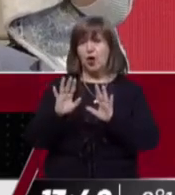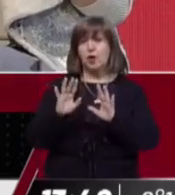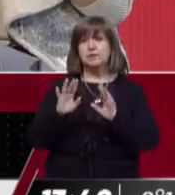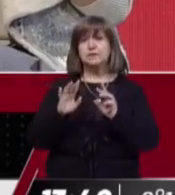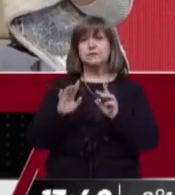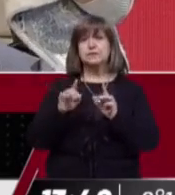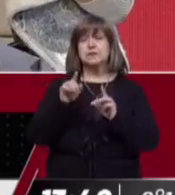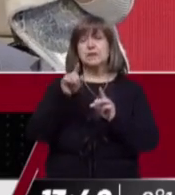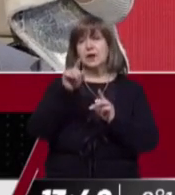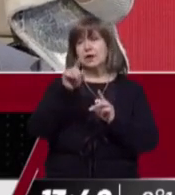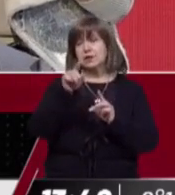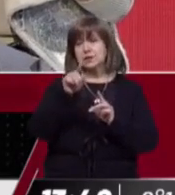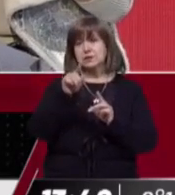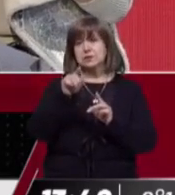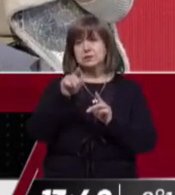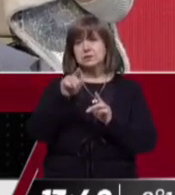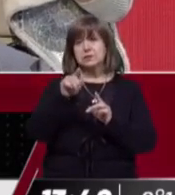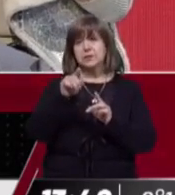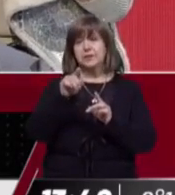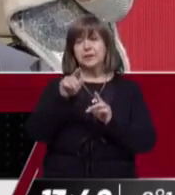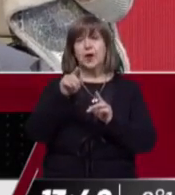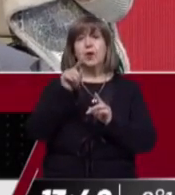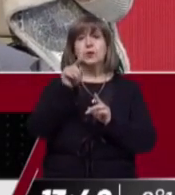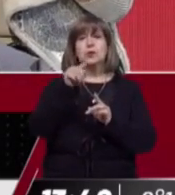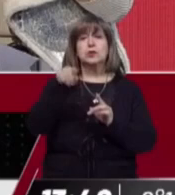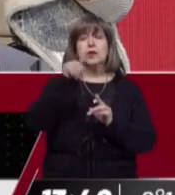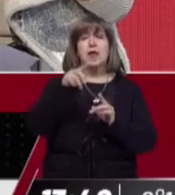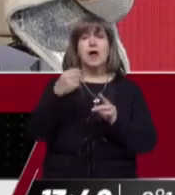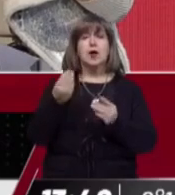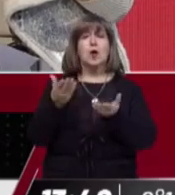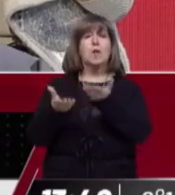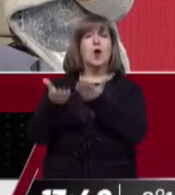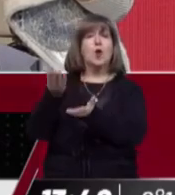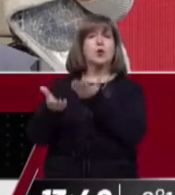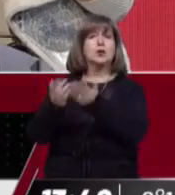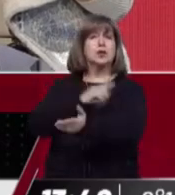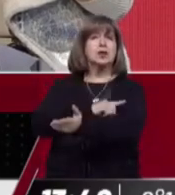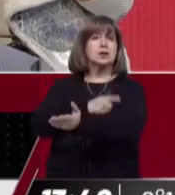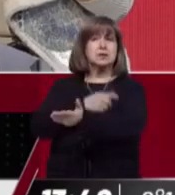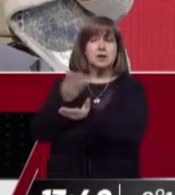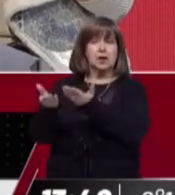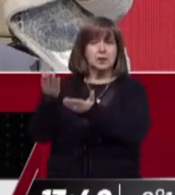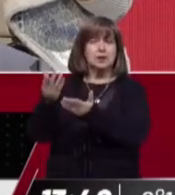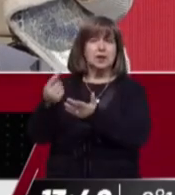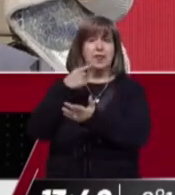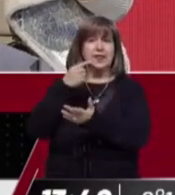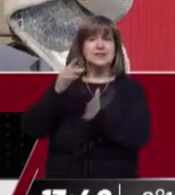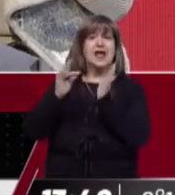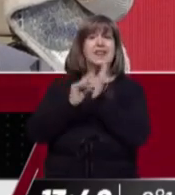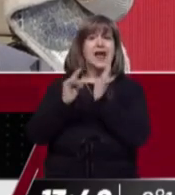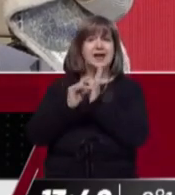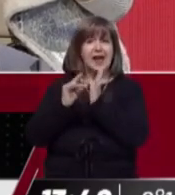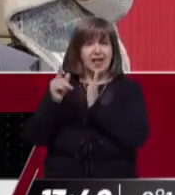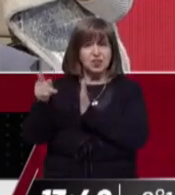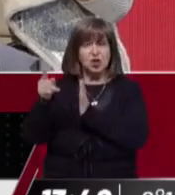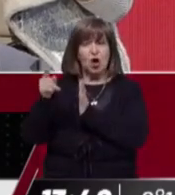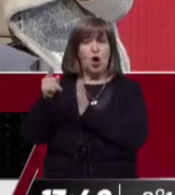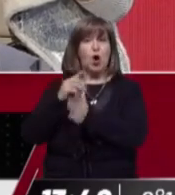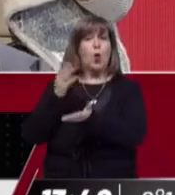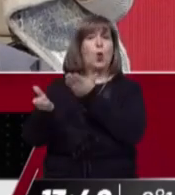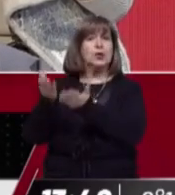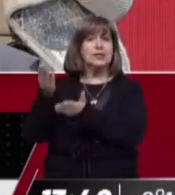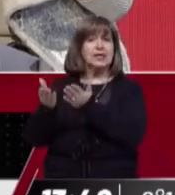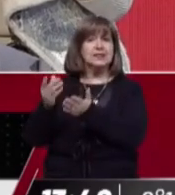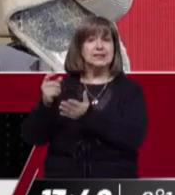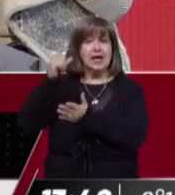sí a partir de lo que está pasando Cómo vive la situación de los gremios judiciales que el de el aumento sale por decreto menor